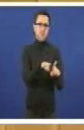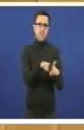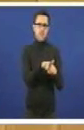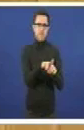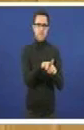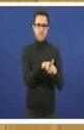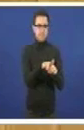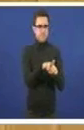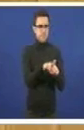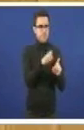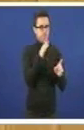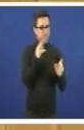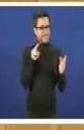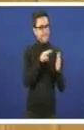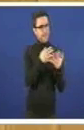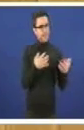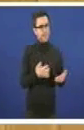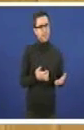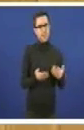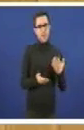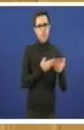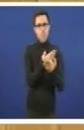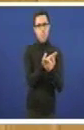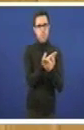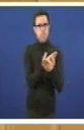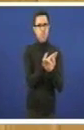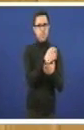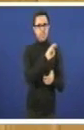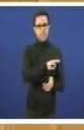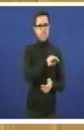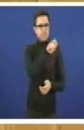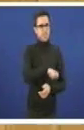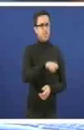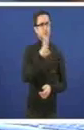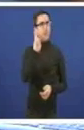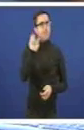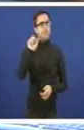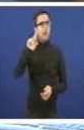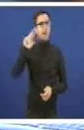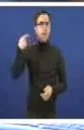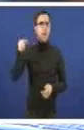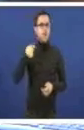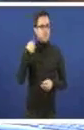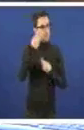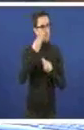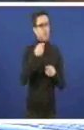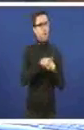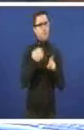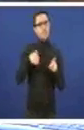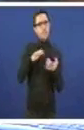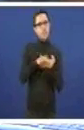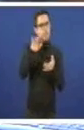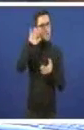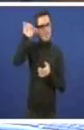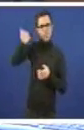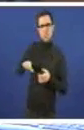presenta o señor Parga que nos tiñamos pois a idea de que despois descoitar a señora conselleira do que estaba acontecendo